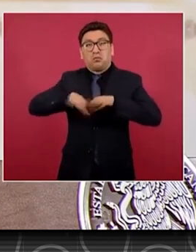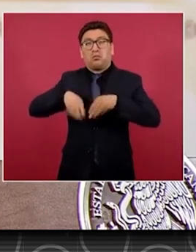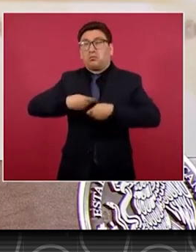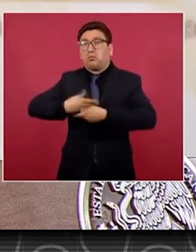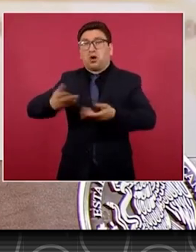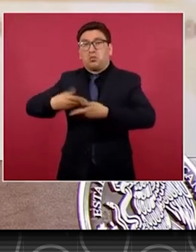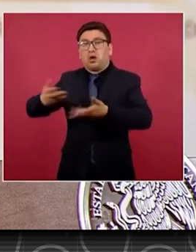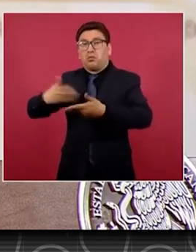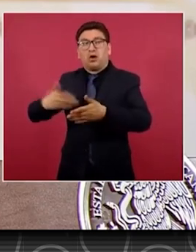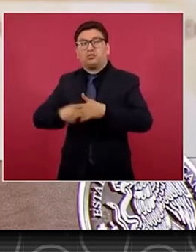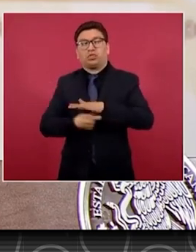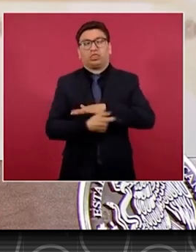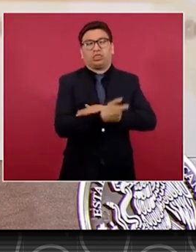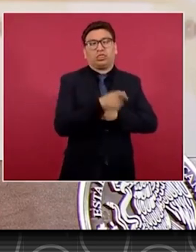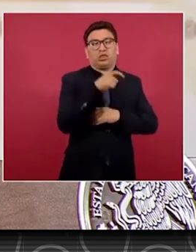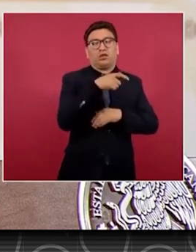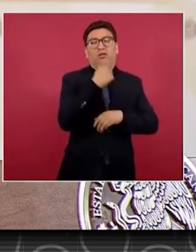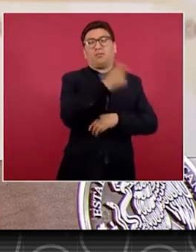medicamentos